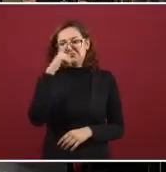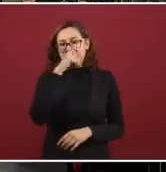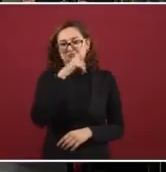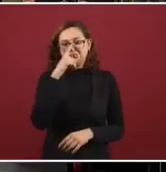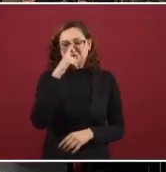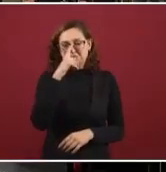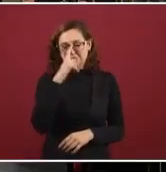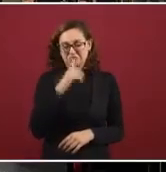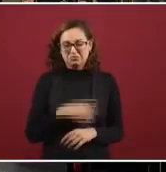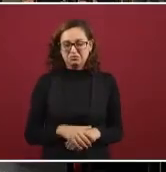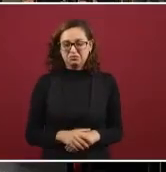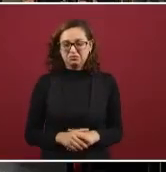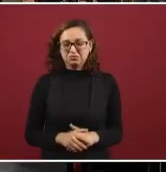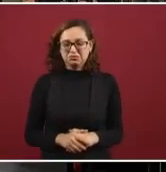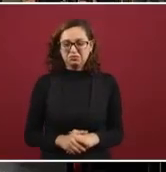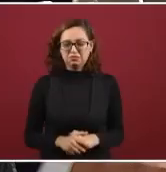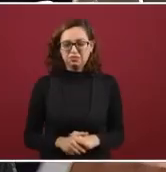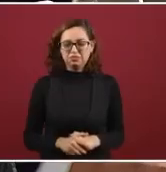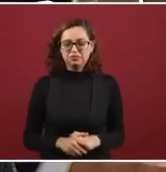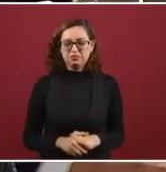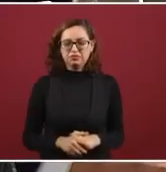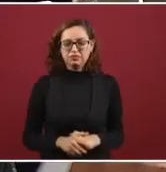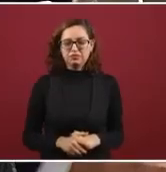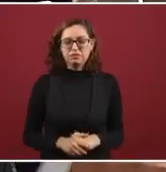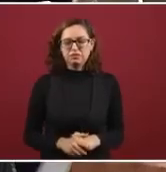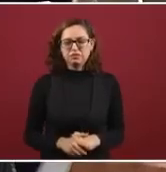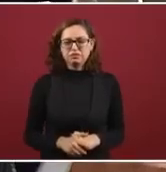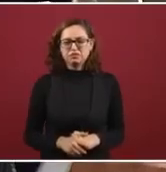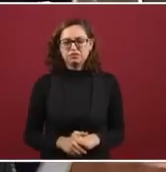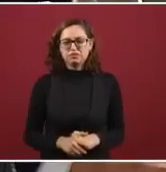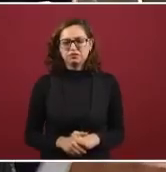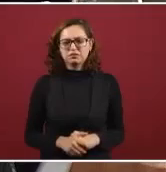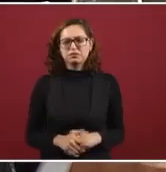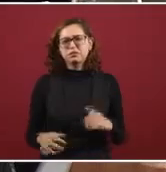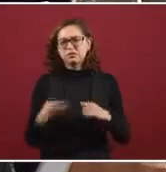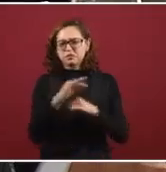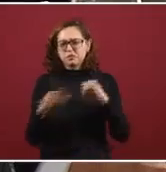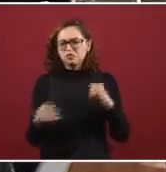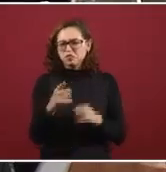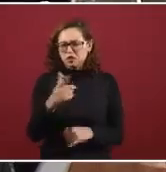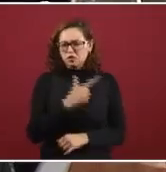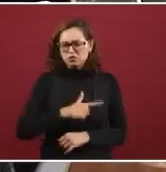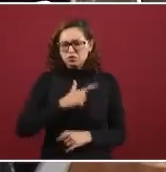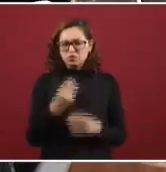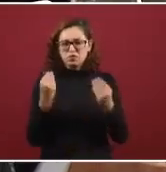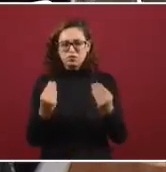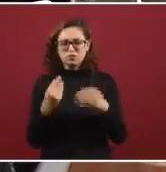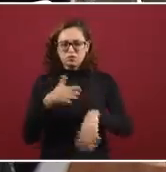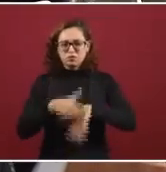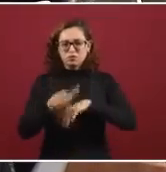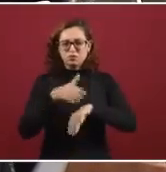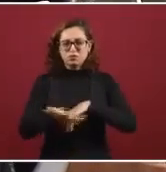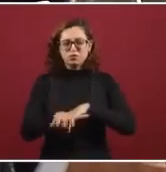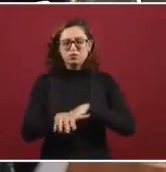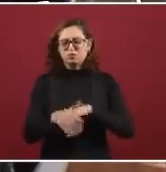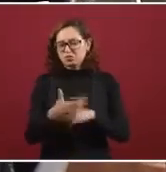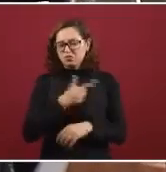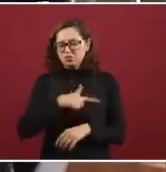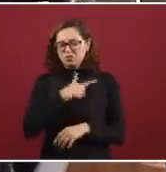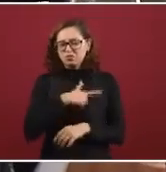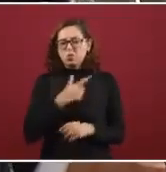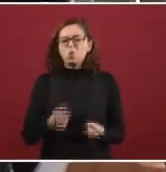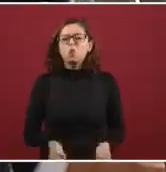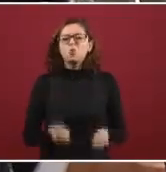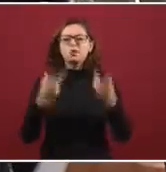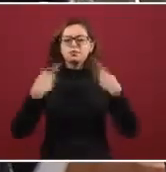altura. Señor, y por último, ¿tiene un estimado, ya que a usted le gustan tanto los números, tiene un estimado de cuántos